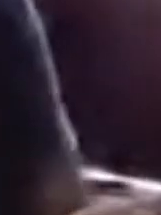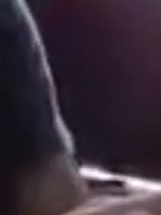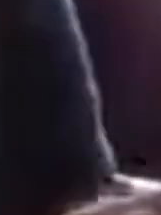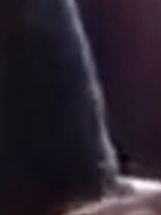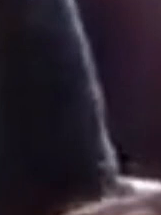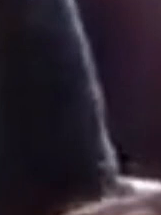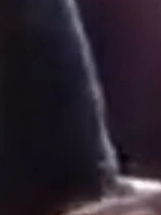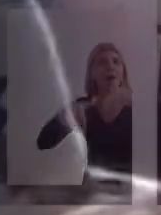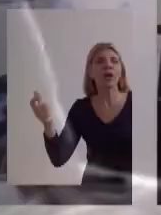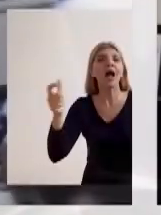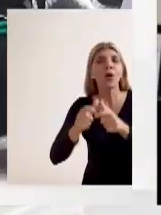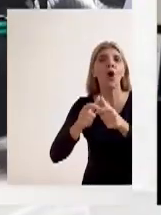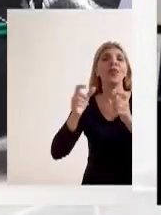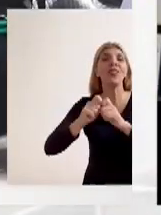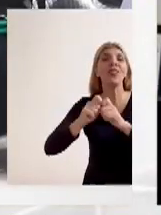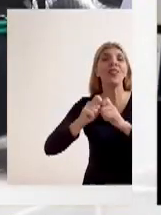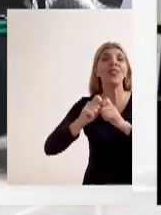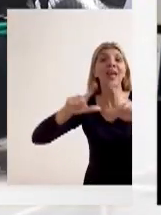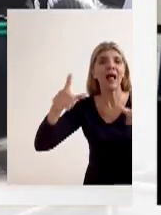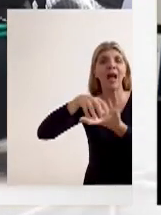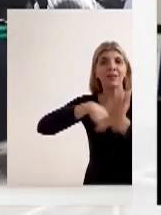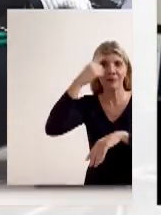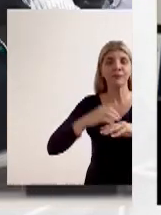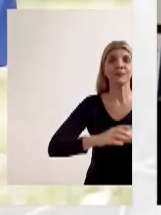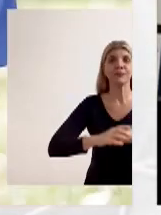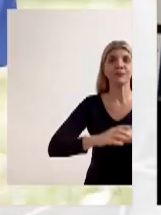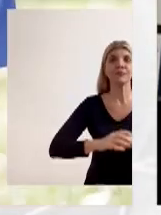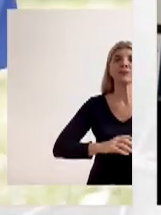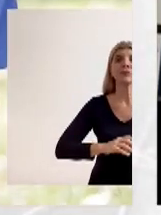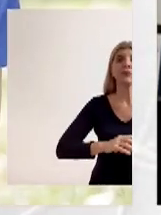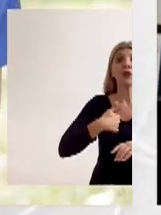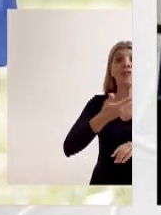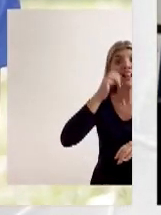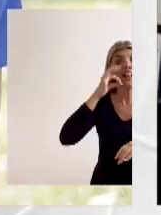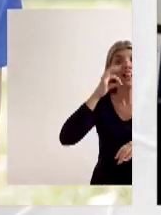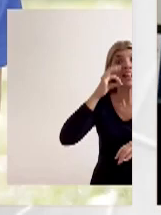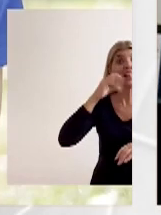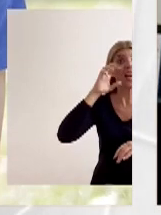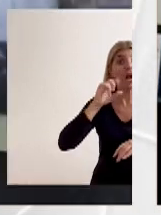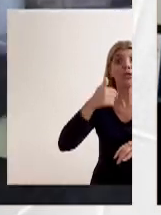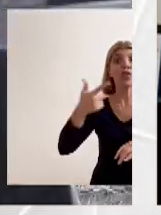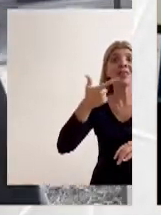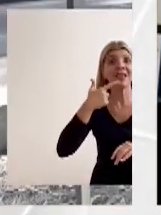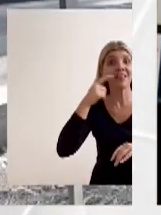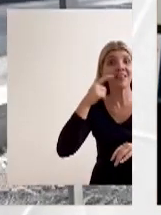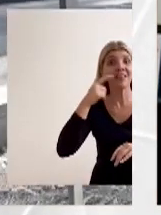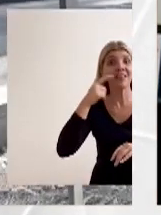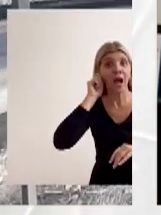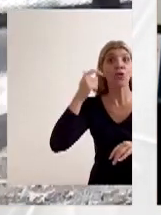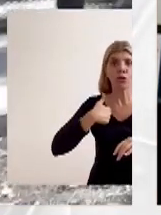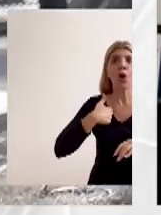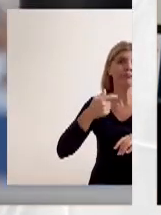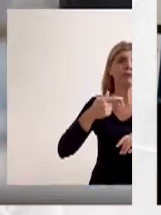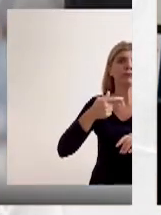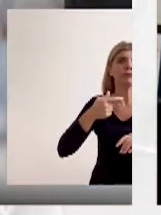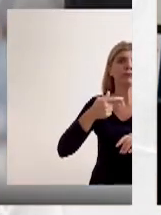dos actores más de esto. La mayoría de las personas ciegas que nosotros hemos conocido, por suerte, son personas